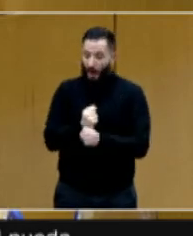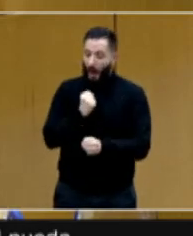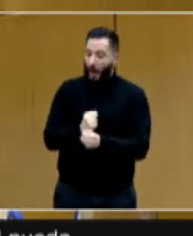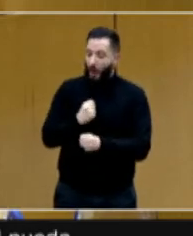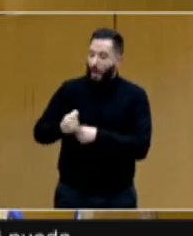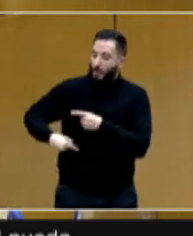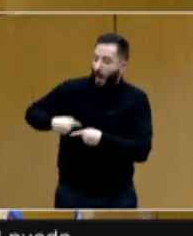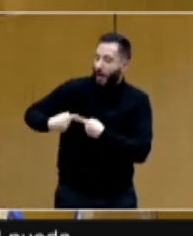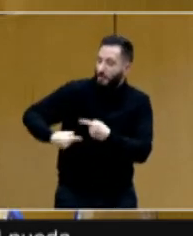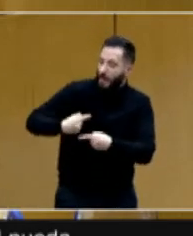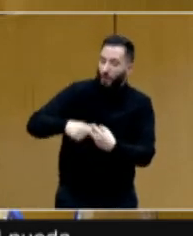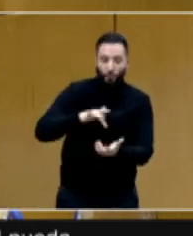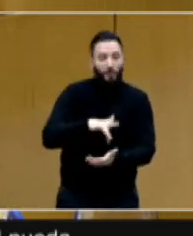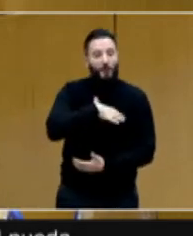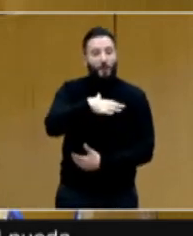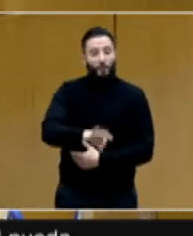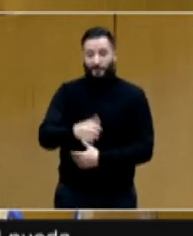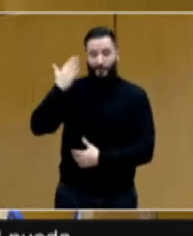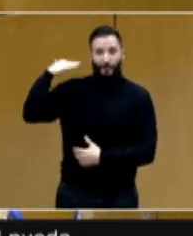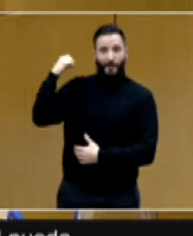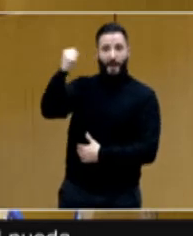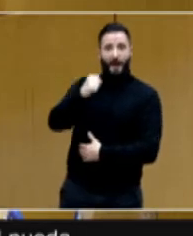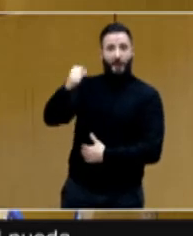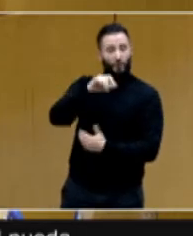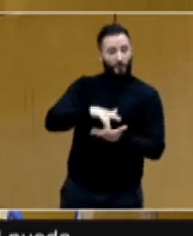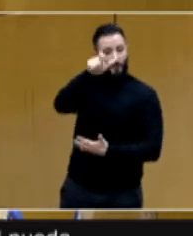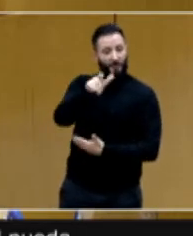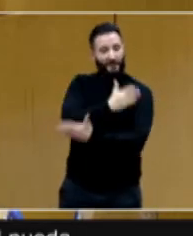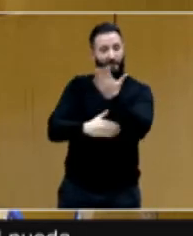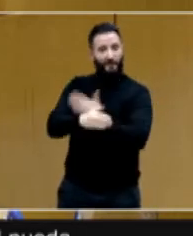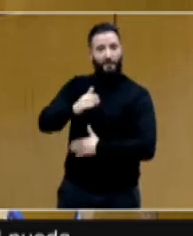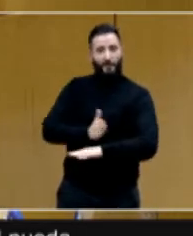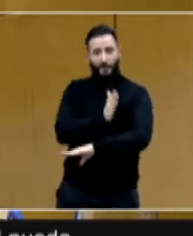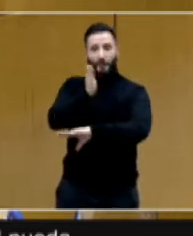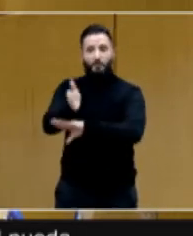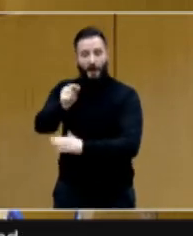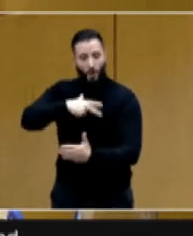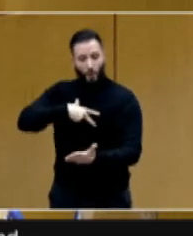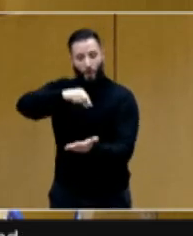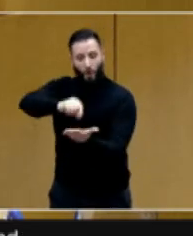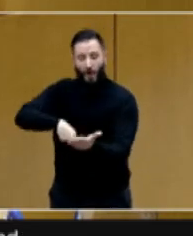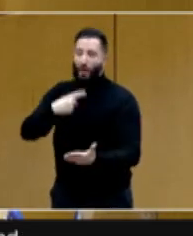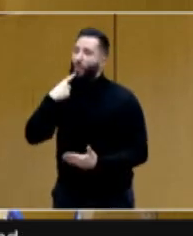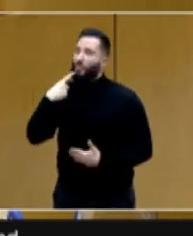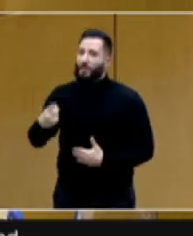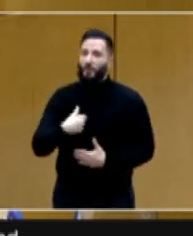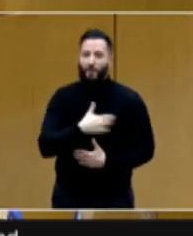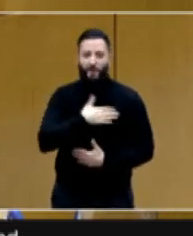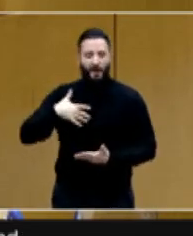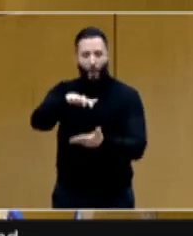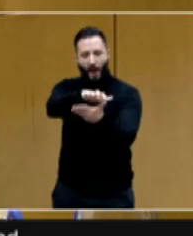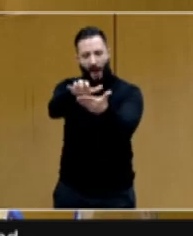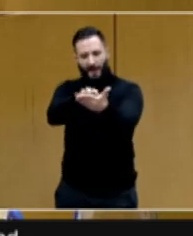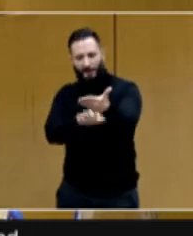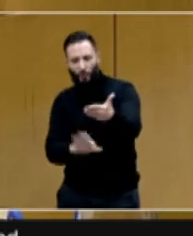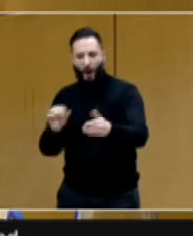la posibilidad de que hace unos años una persona con discapacidad acudiese a un despacio notarial y dijera que voy a hacer una escritura o que voy a hacer